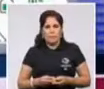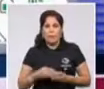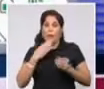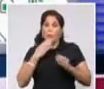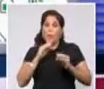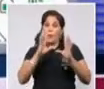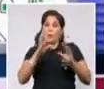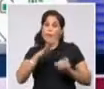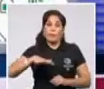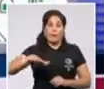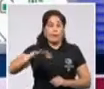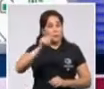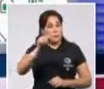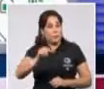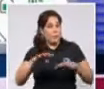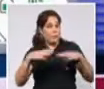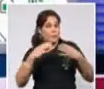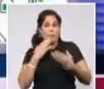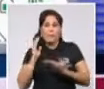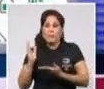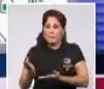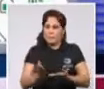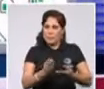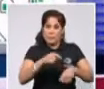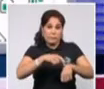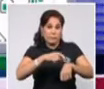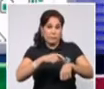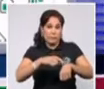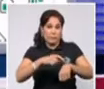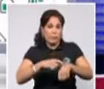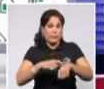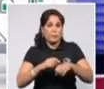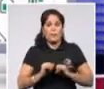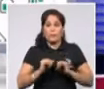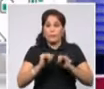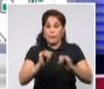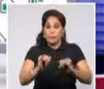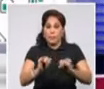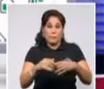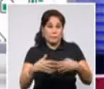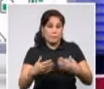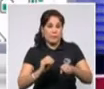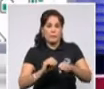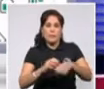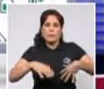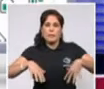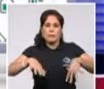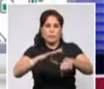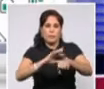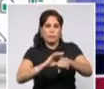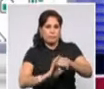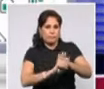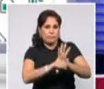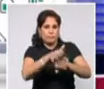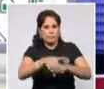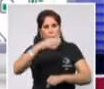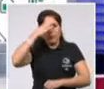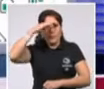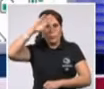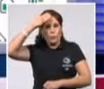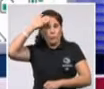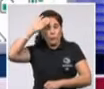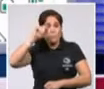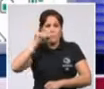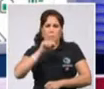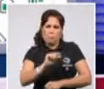Buenos días, amigos televidentes. Bienvenidos a esta hora que dedicamos a informarlos sobre la situación epidemiológica de nuestro país. Dentro